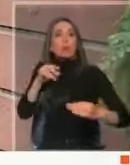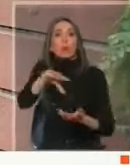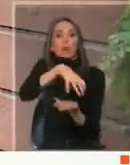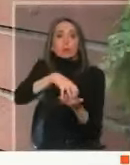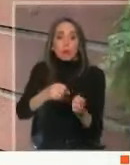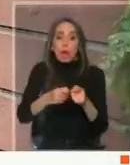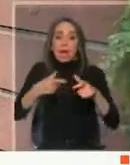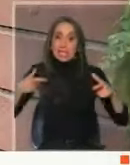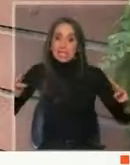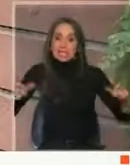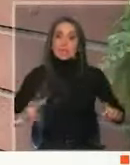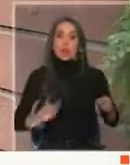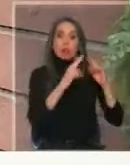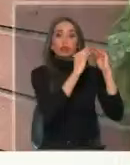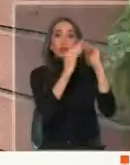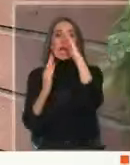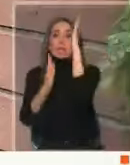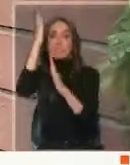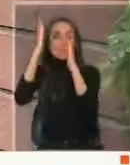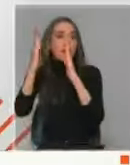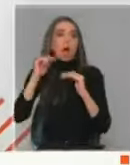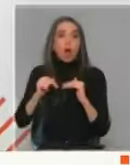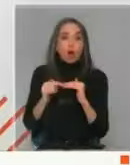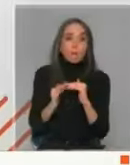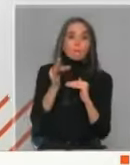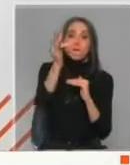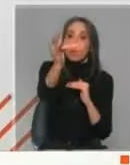tener su servicio soterrado desde hoy en adelante.